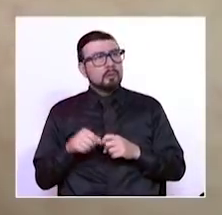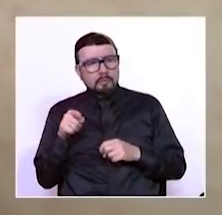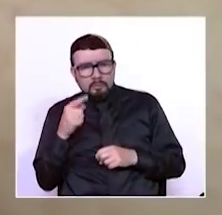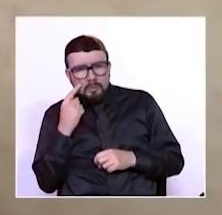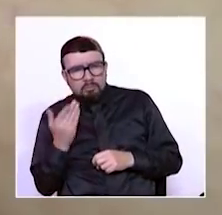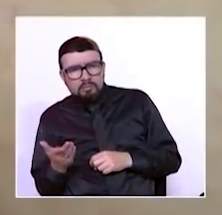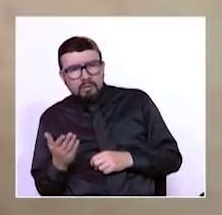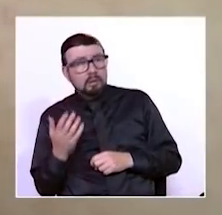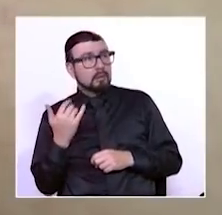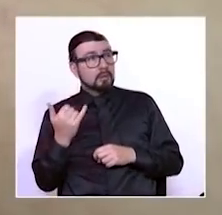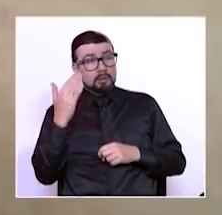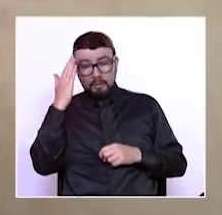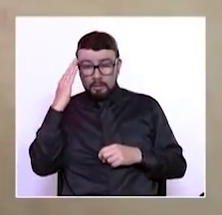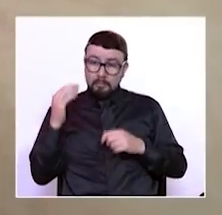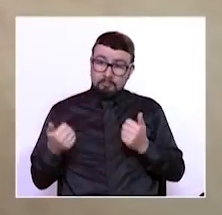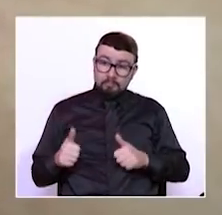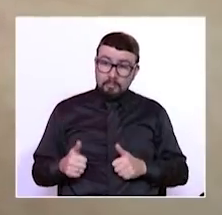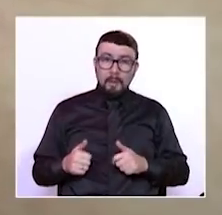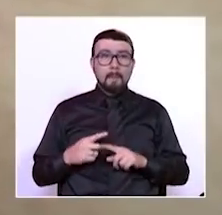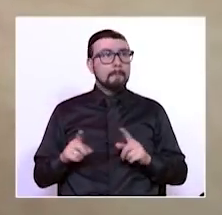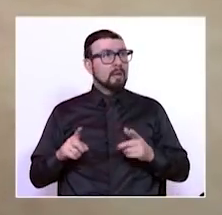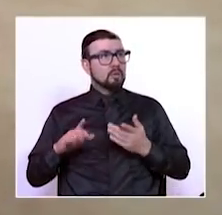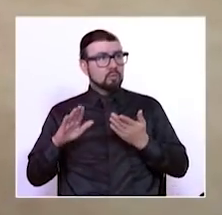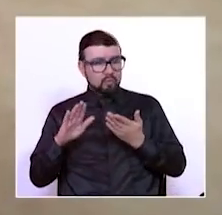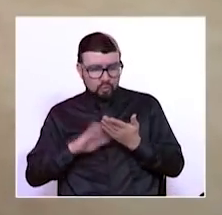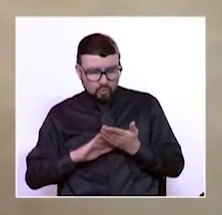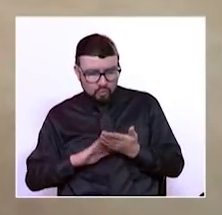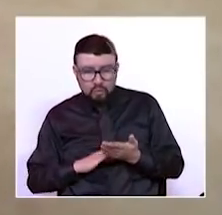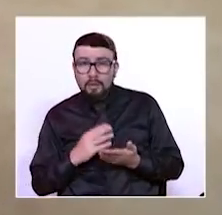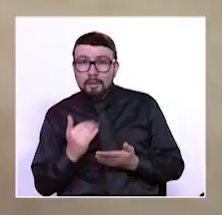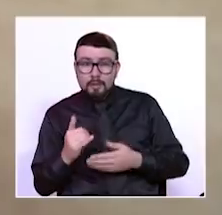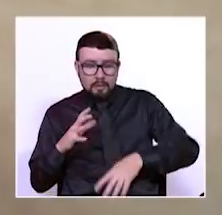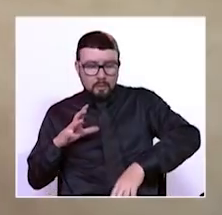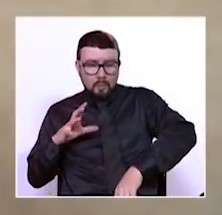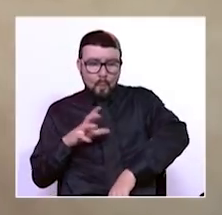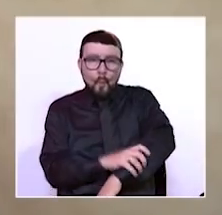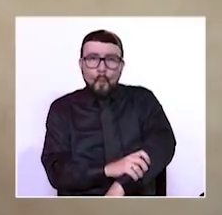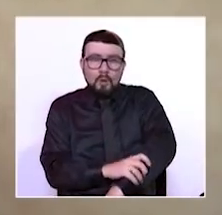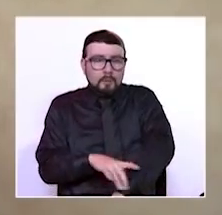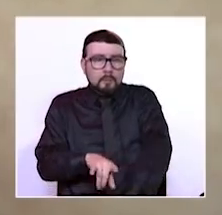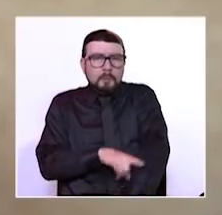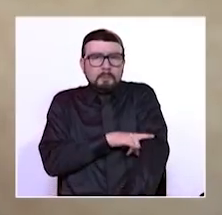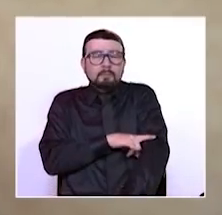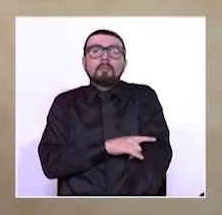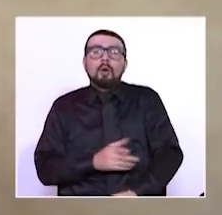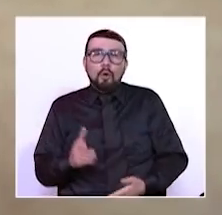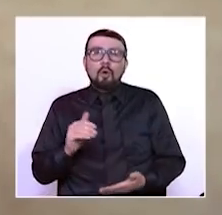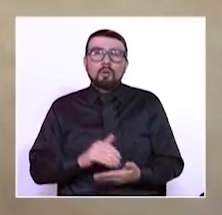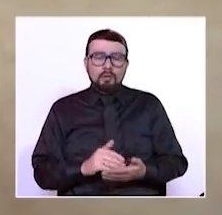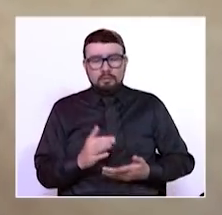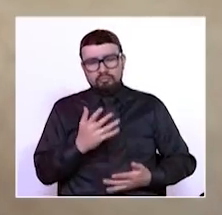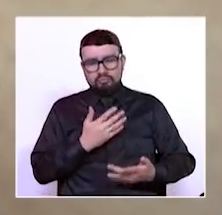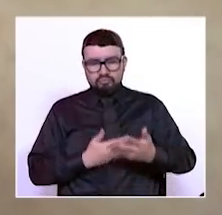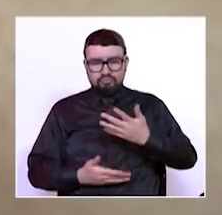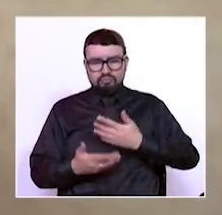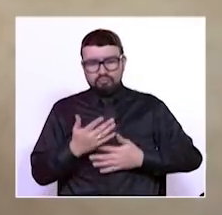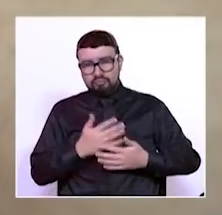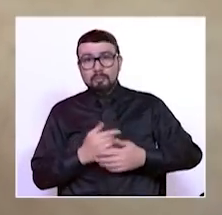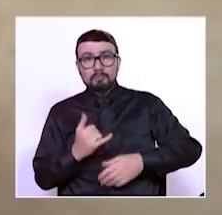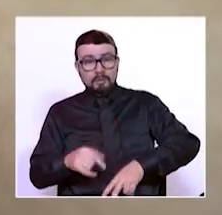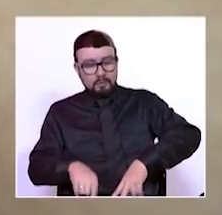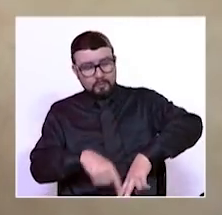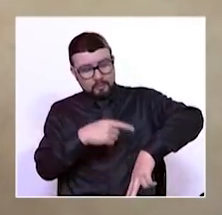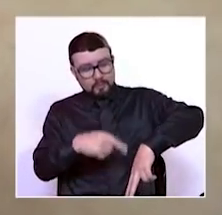inyectar las venas, pero dar el tratamiento elastocompresivo adecuado para que se pueda recuperar la pierna.